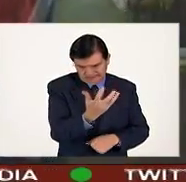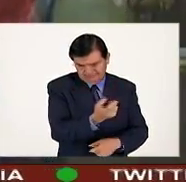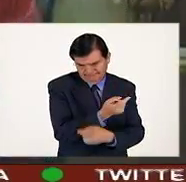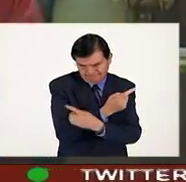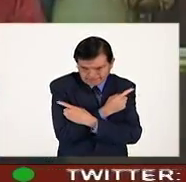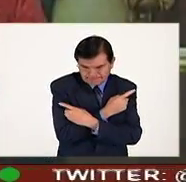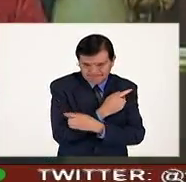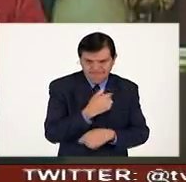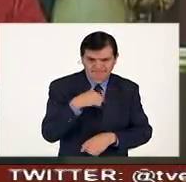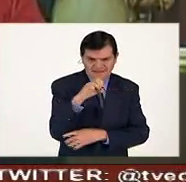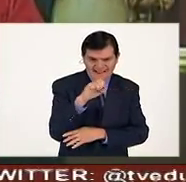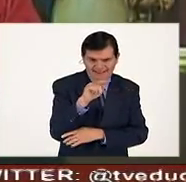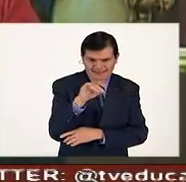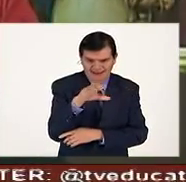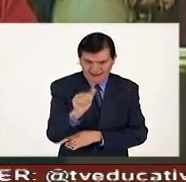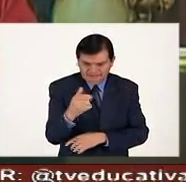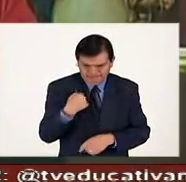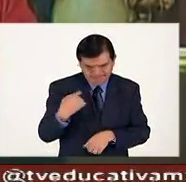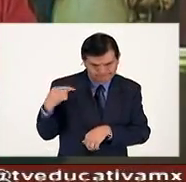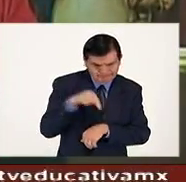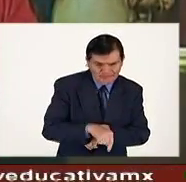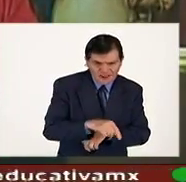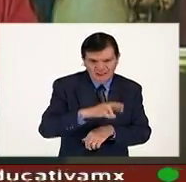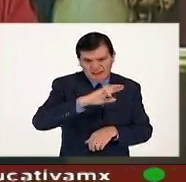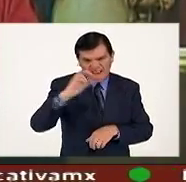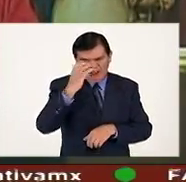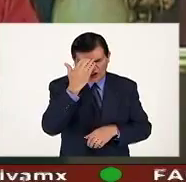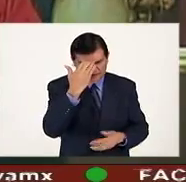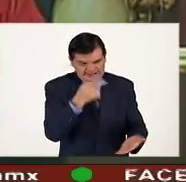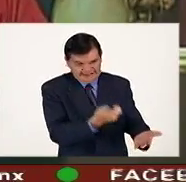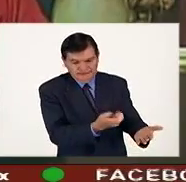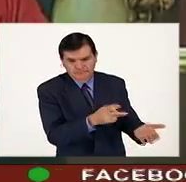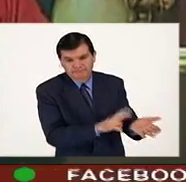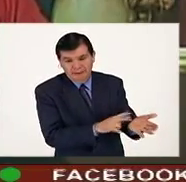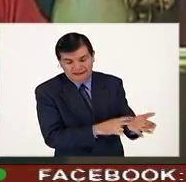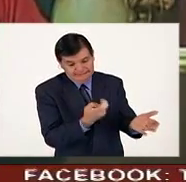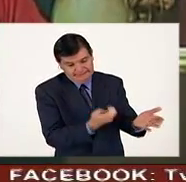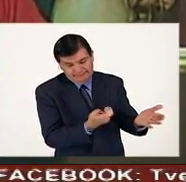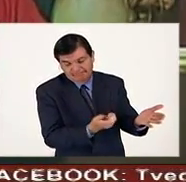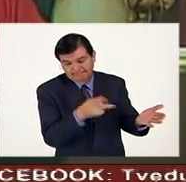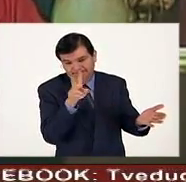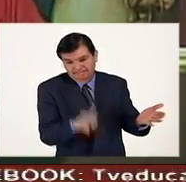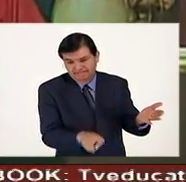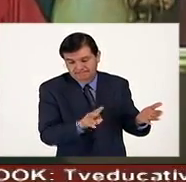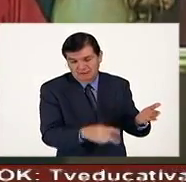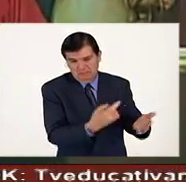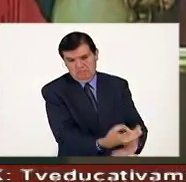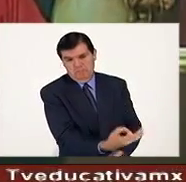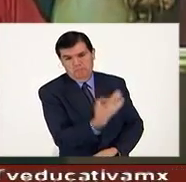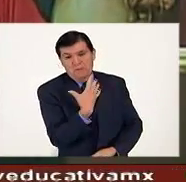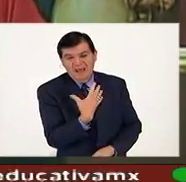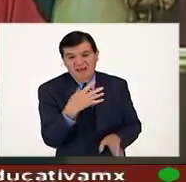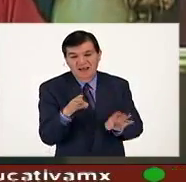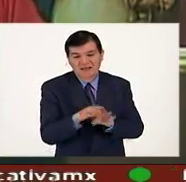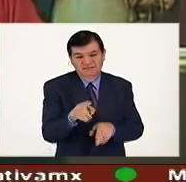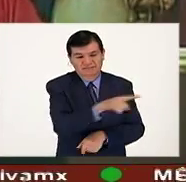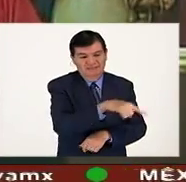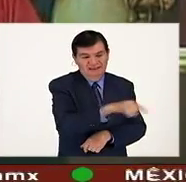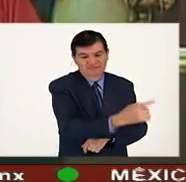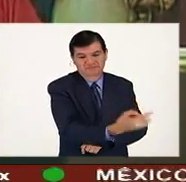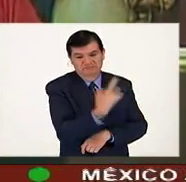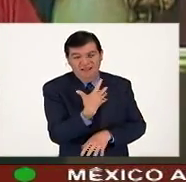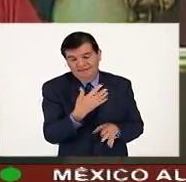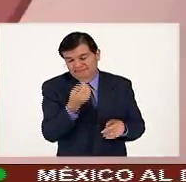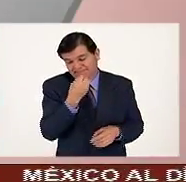con nuestra ética, a reconocer estos resultados adversos, a